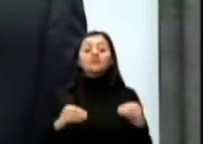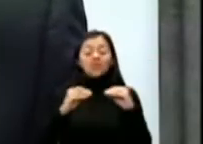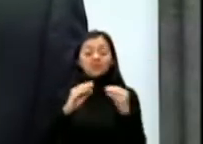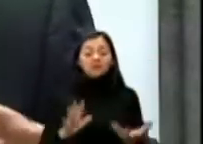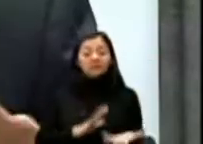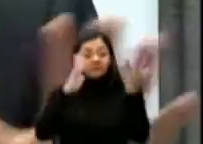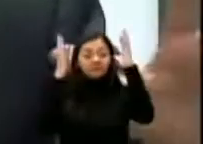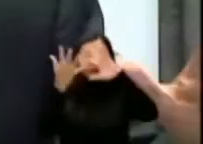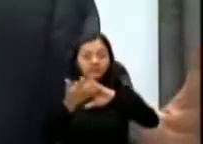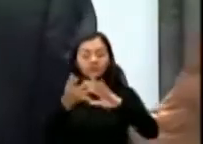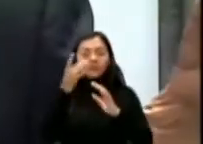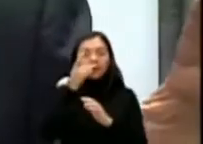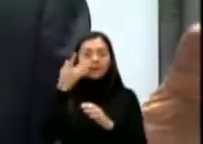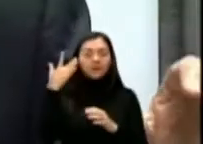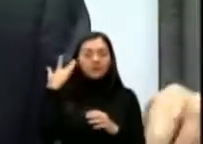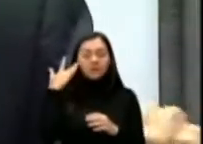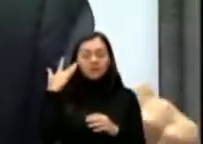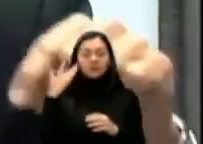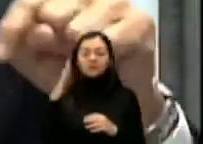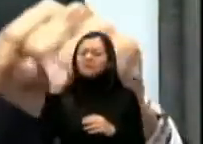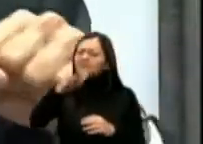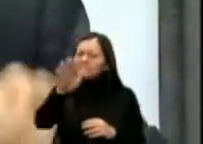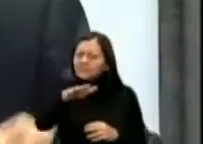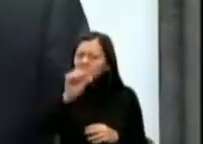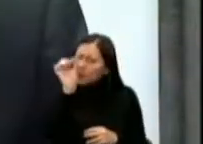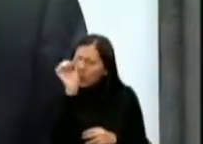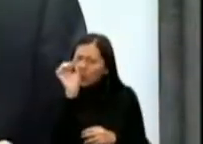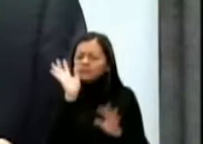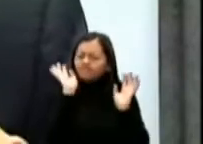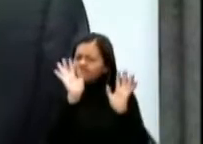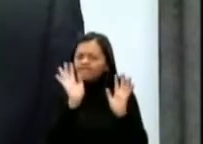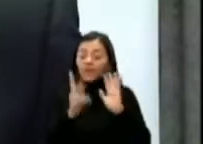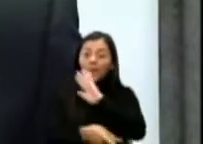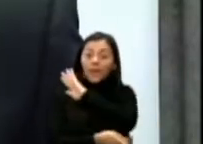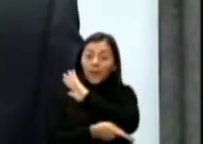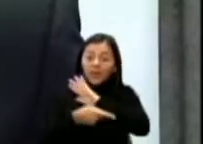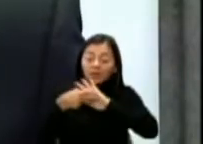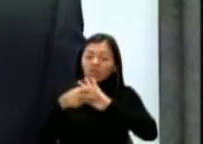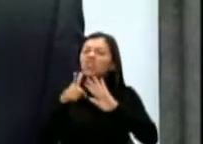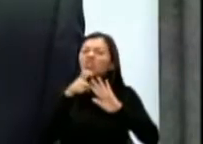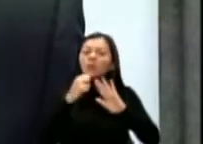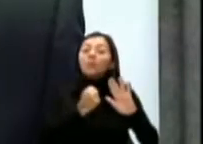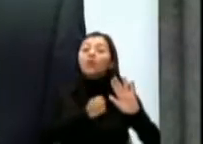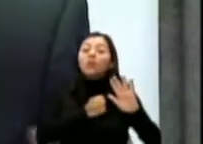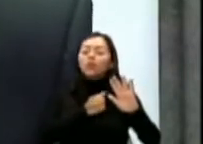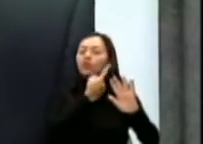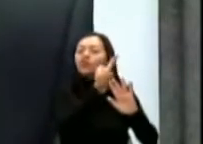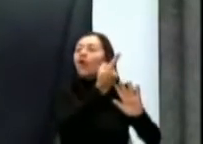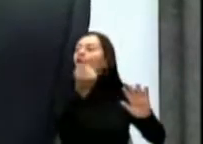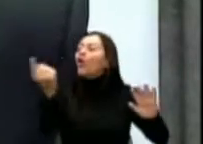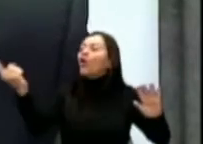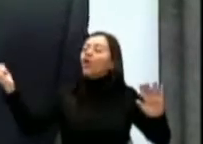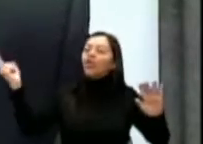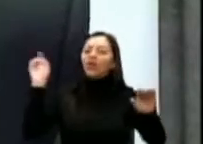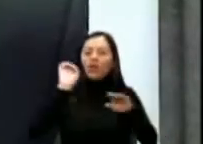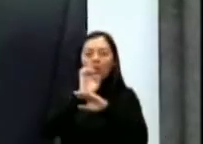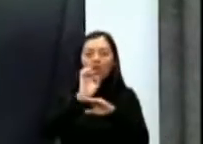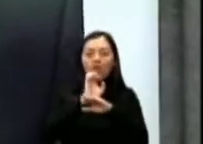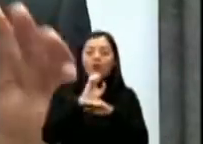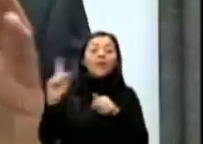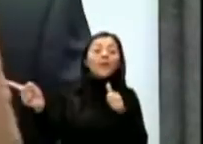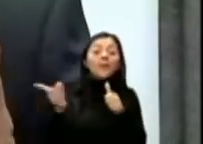los amazónicos espérate un ratito el petróleo es nuestro y de los ecuatorianos y primero pero los amazónicos